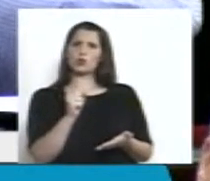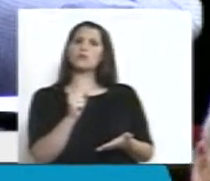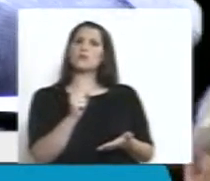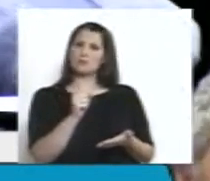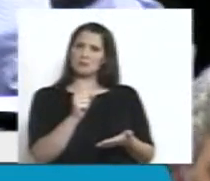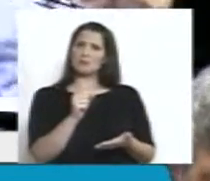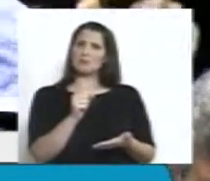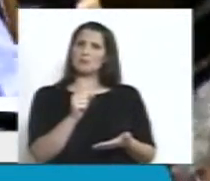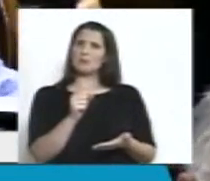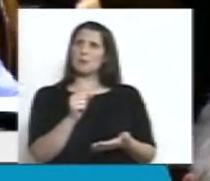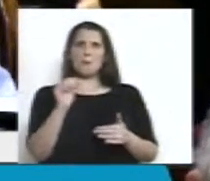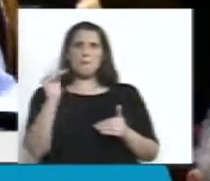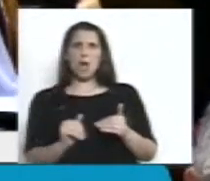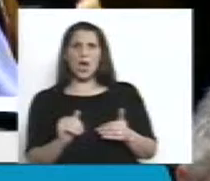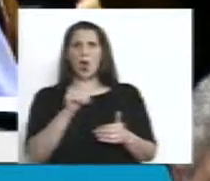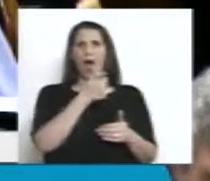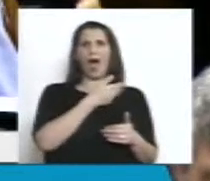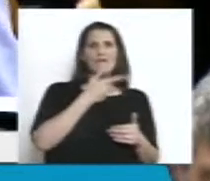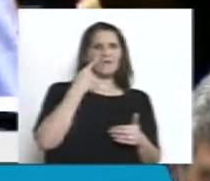tercio que la AFIP.